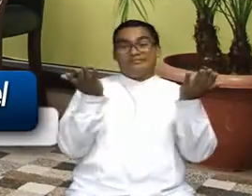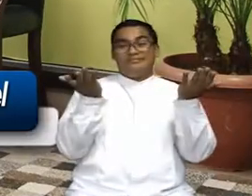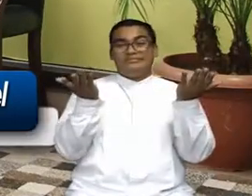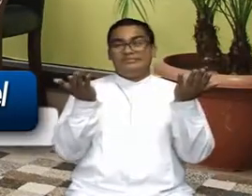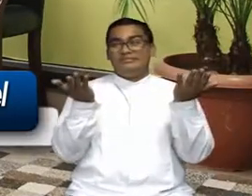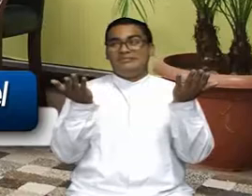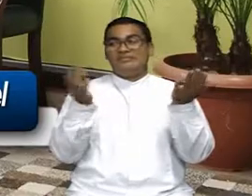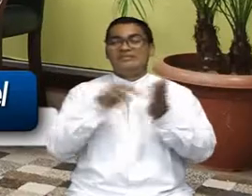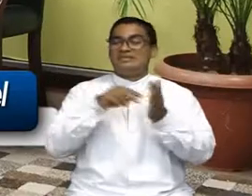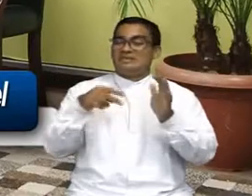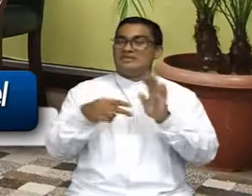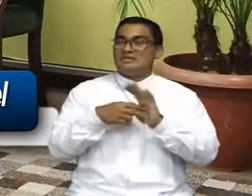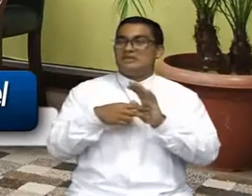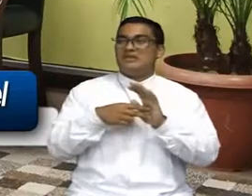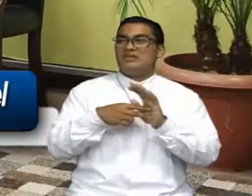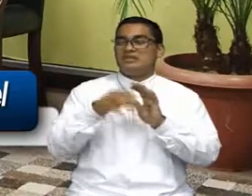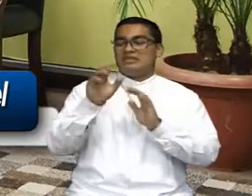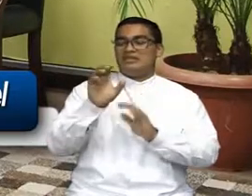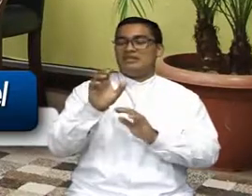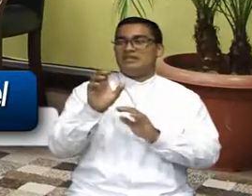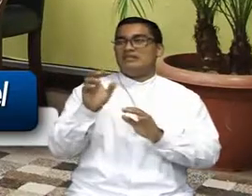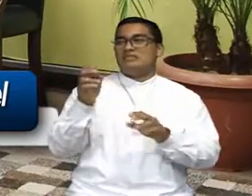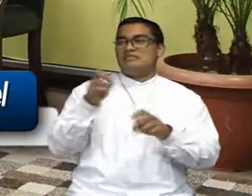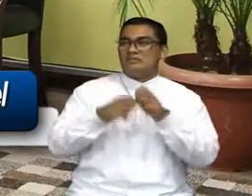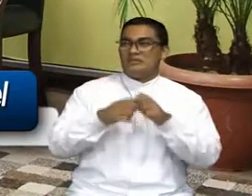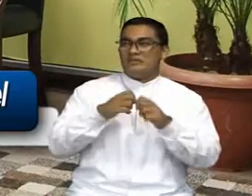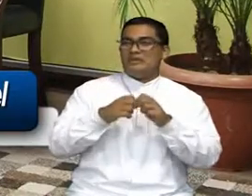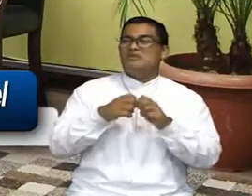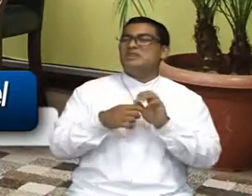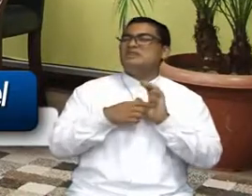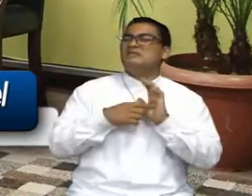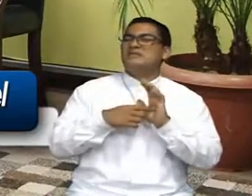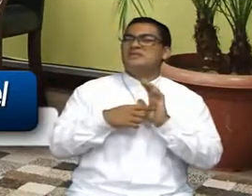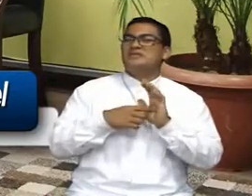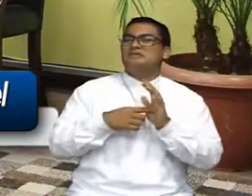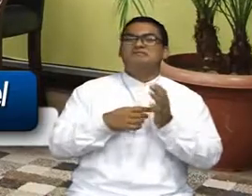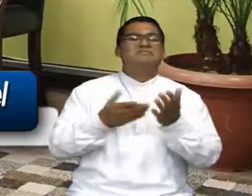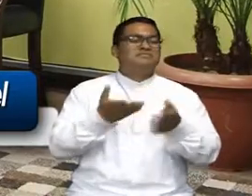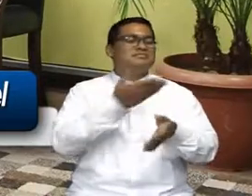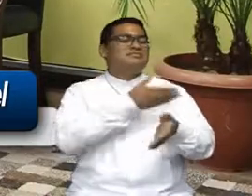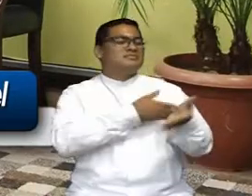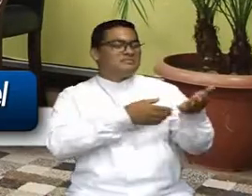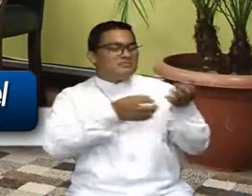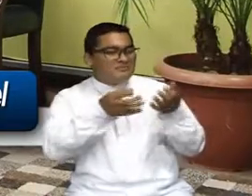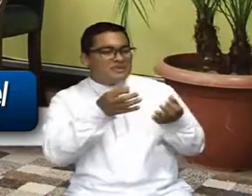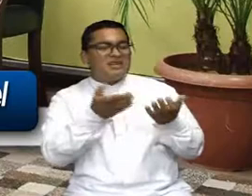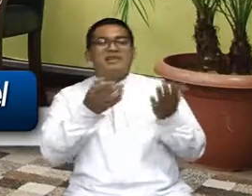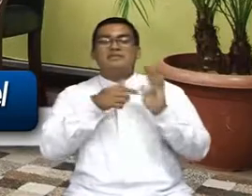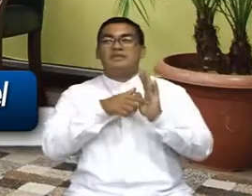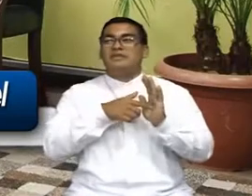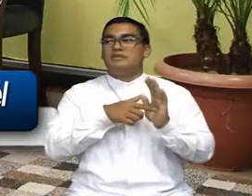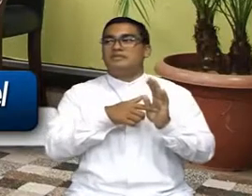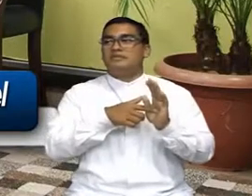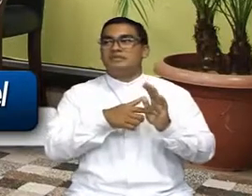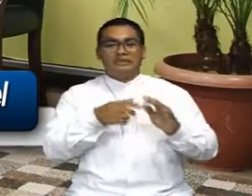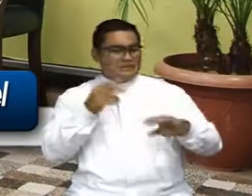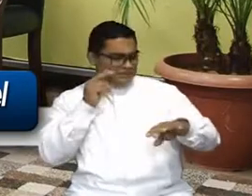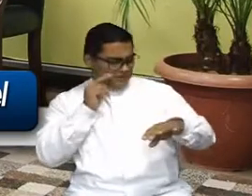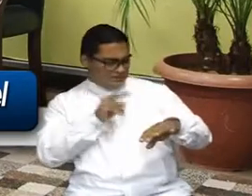este caso son patologías endocrinológicas, ¿verdad? Como le explico, no podemos ver la lesión del